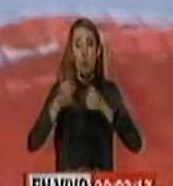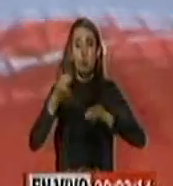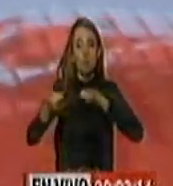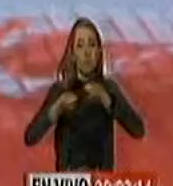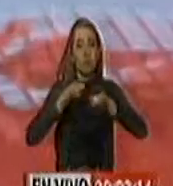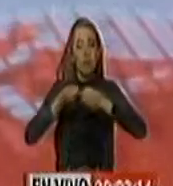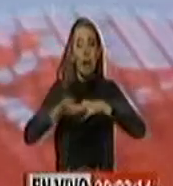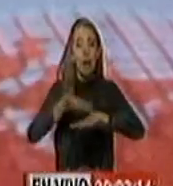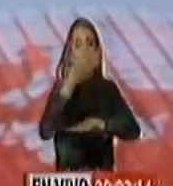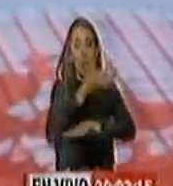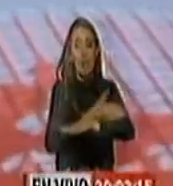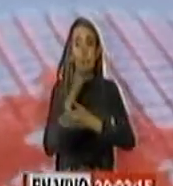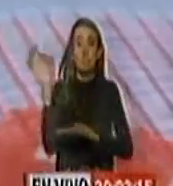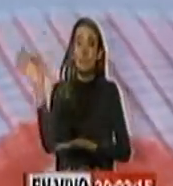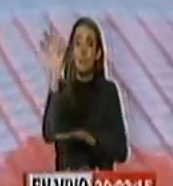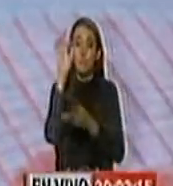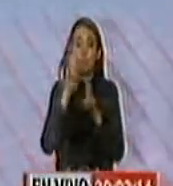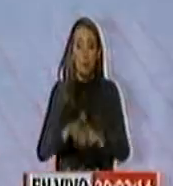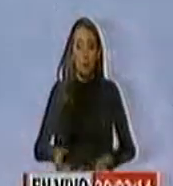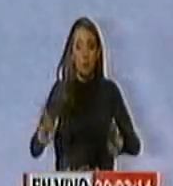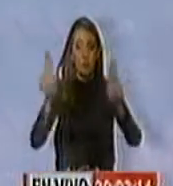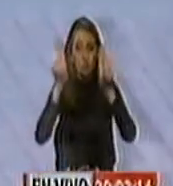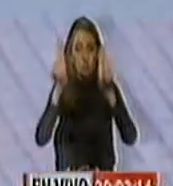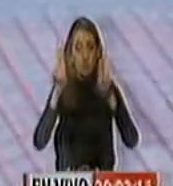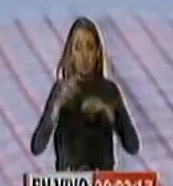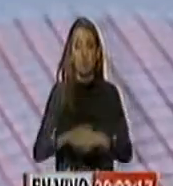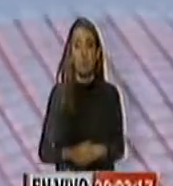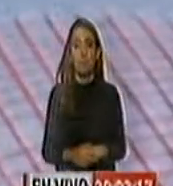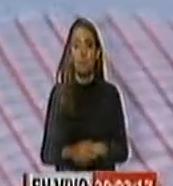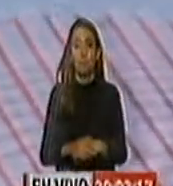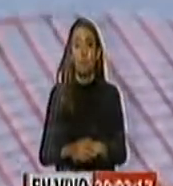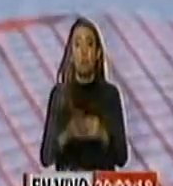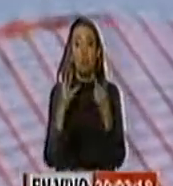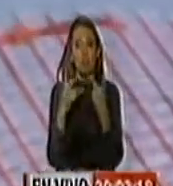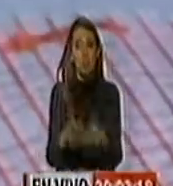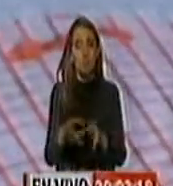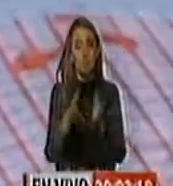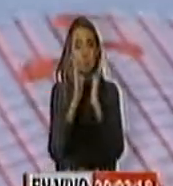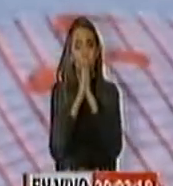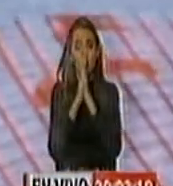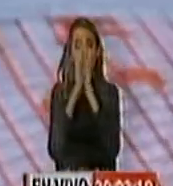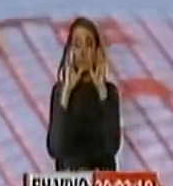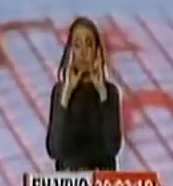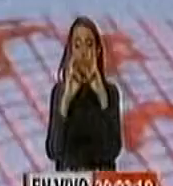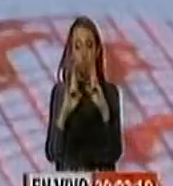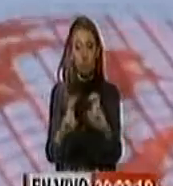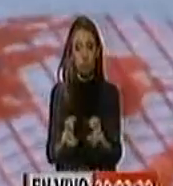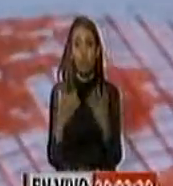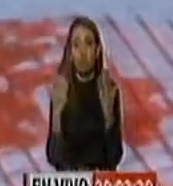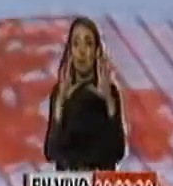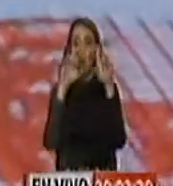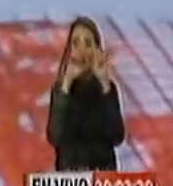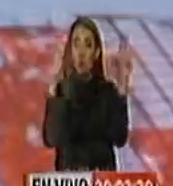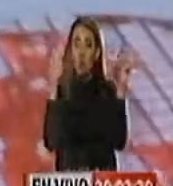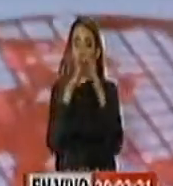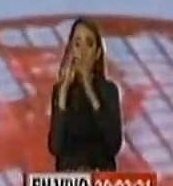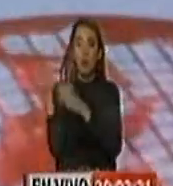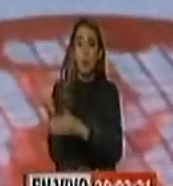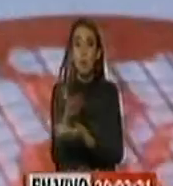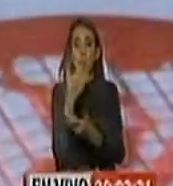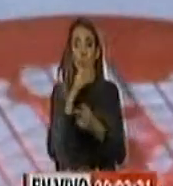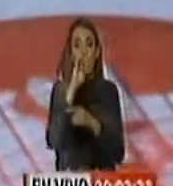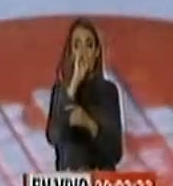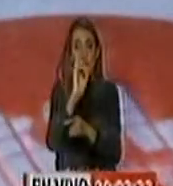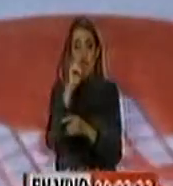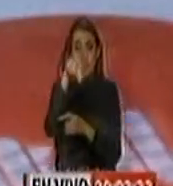en la que fue representante de Ecuador ante la Organización de Naciones Unidas. También solicitó que se investigue la empresa offshore INA Investment,